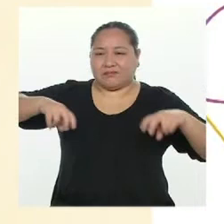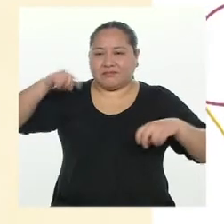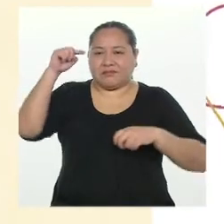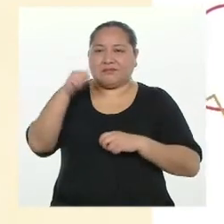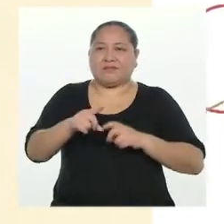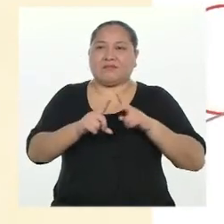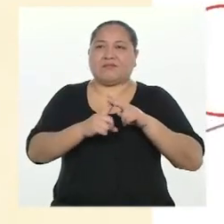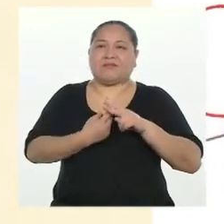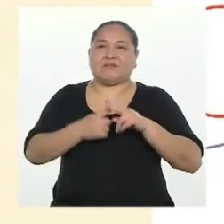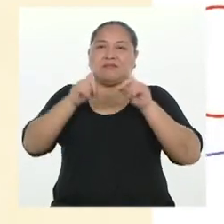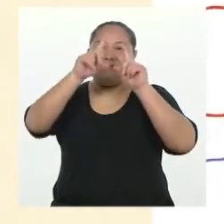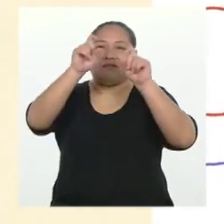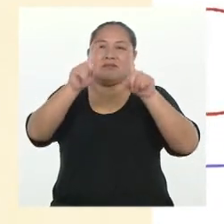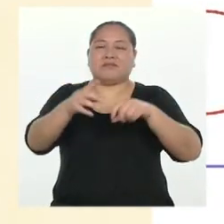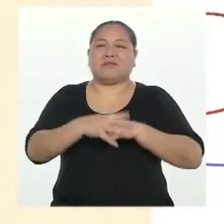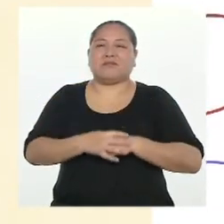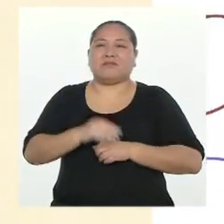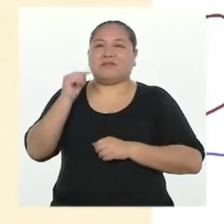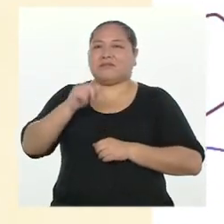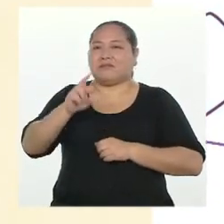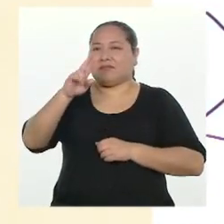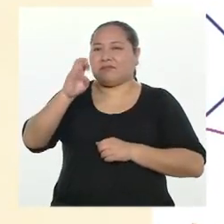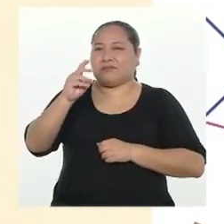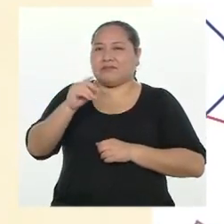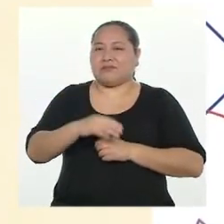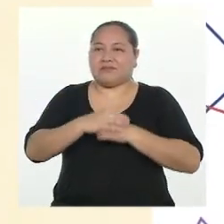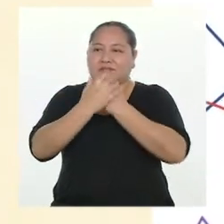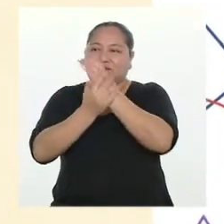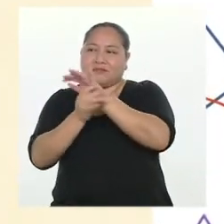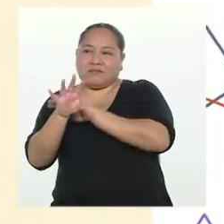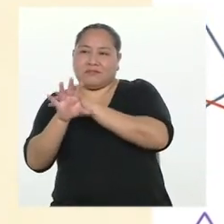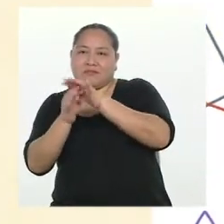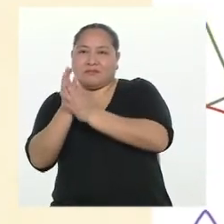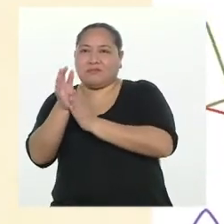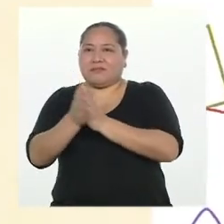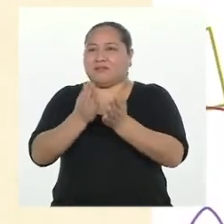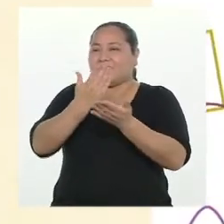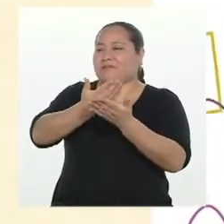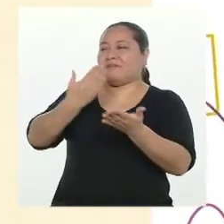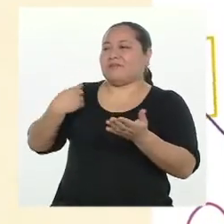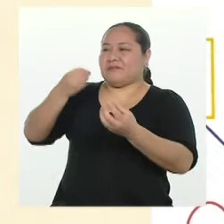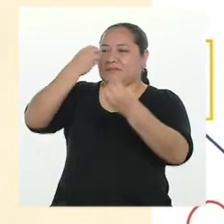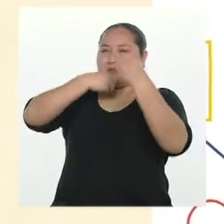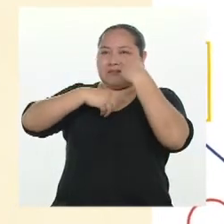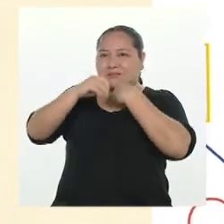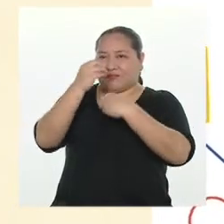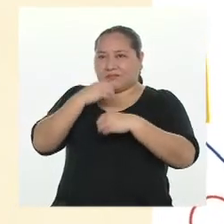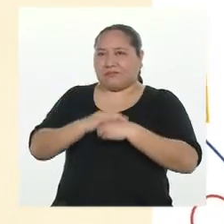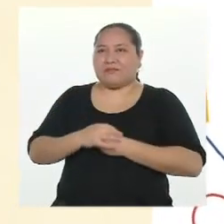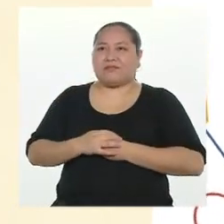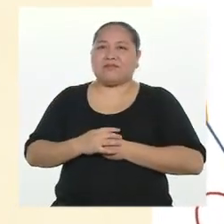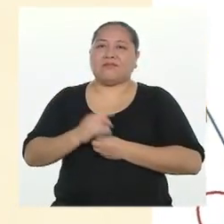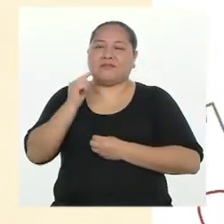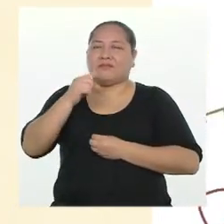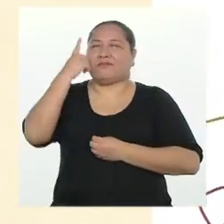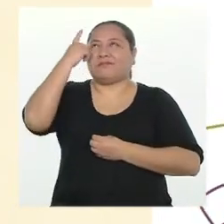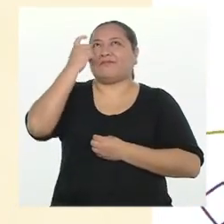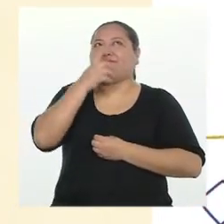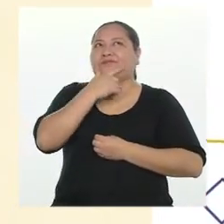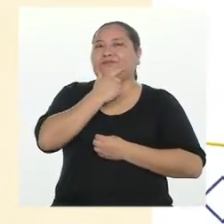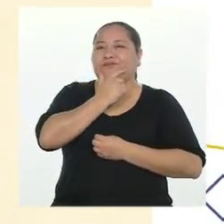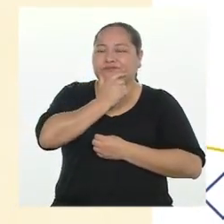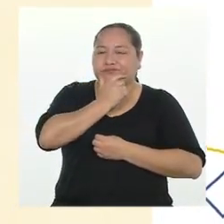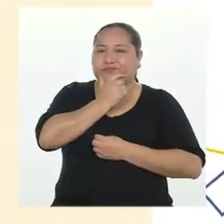a partir de la pregunta sobre si Rodrigo se lavó las manos antes de consumir sus alimentos y nos